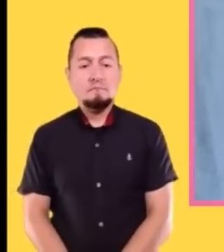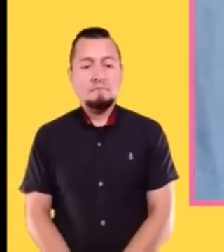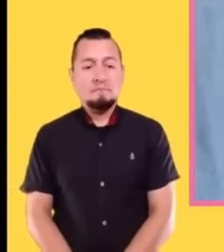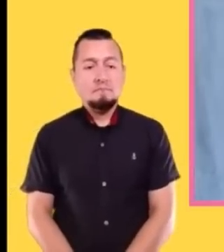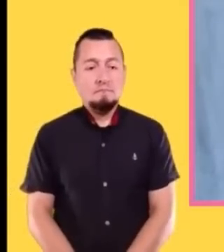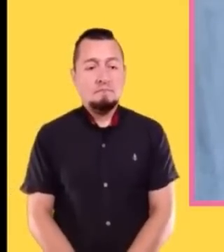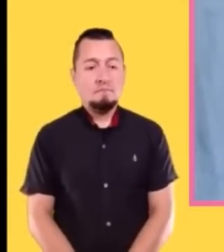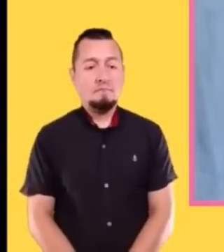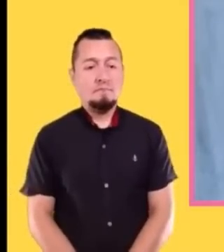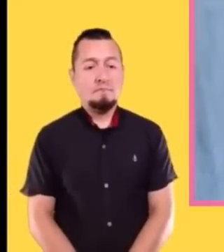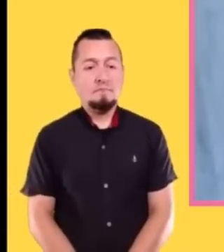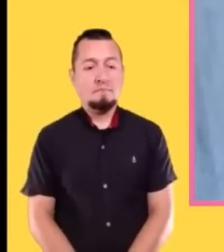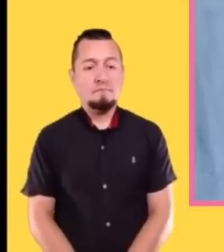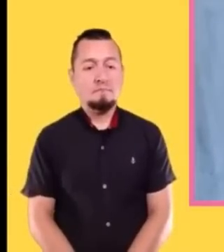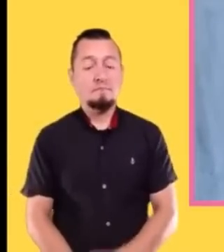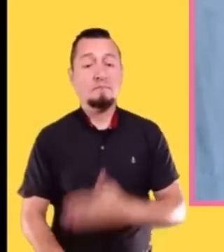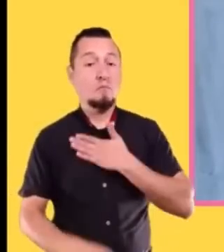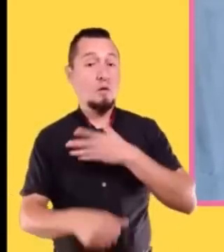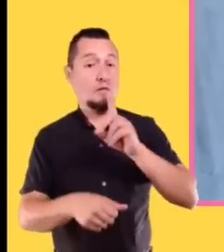Buenos días.